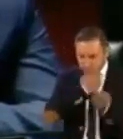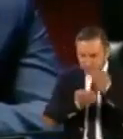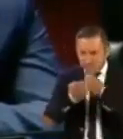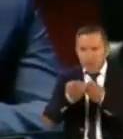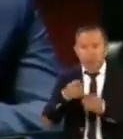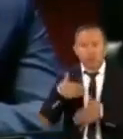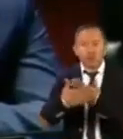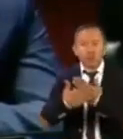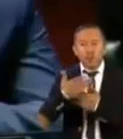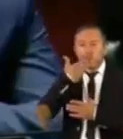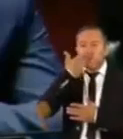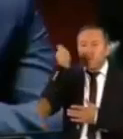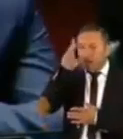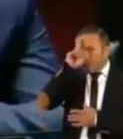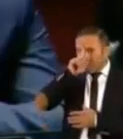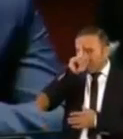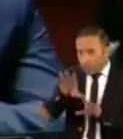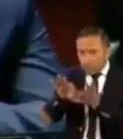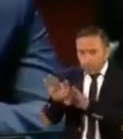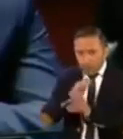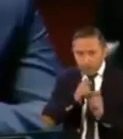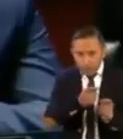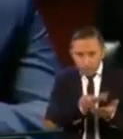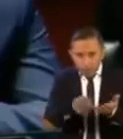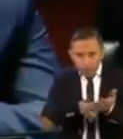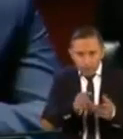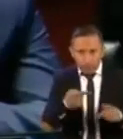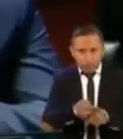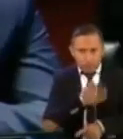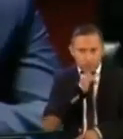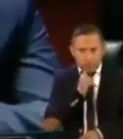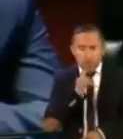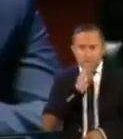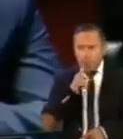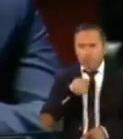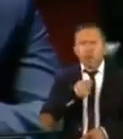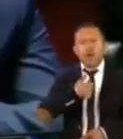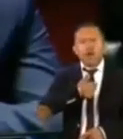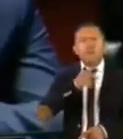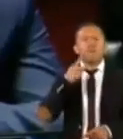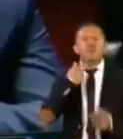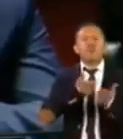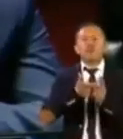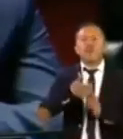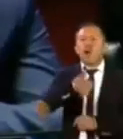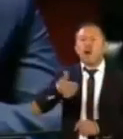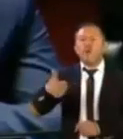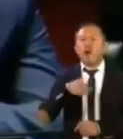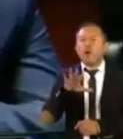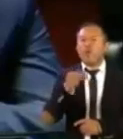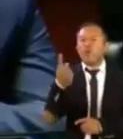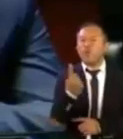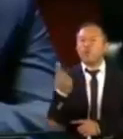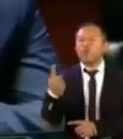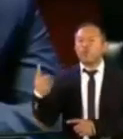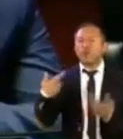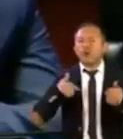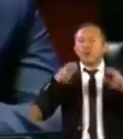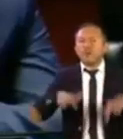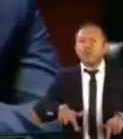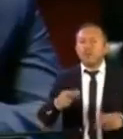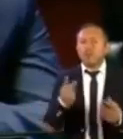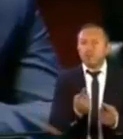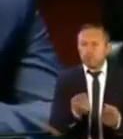Junta de Coordinación Política, pues el acuerdo sería que hubiera un representante de cada partido, y yo creo que eso no puede ser tampoco.